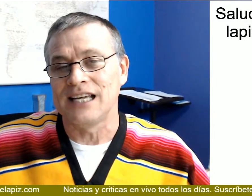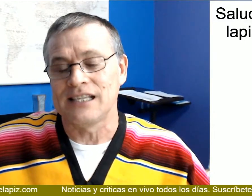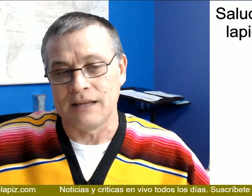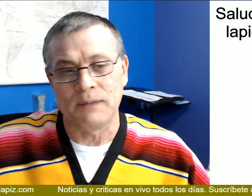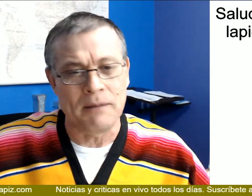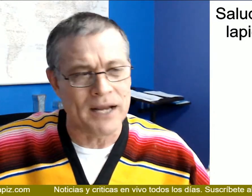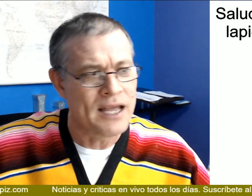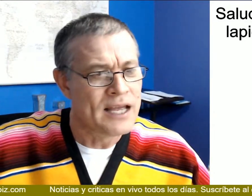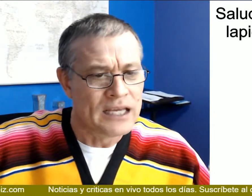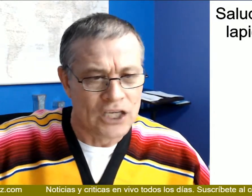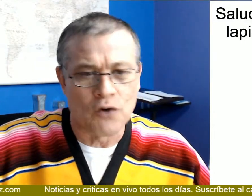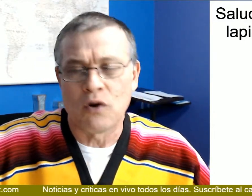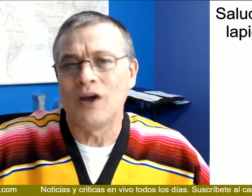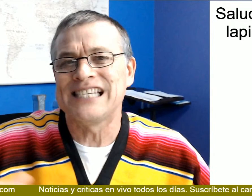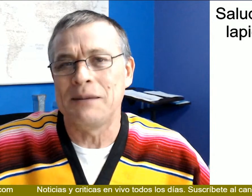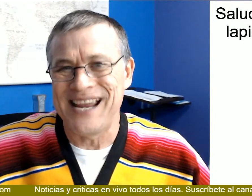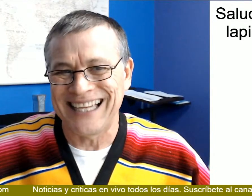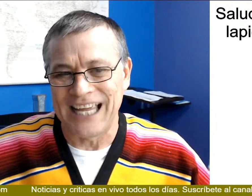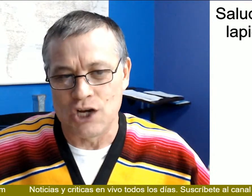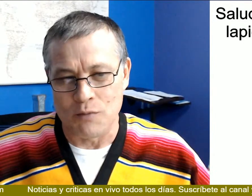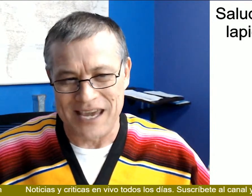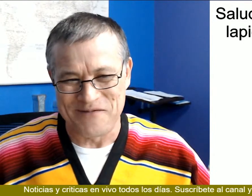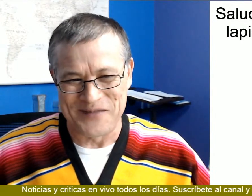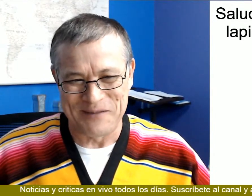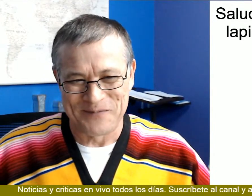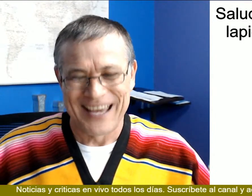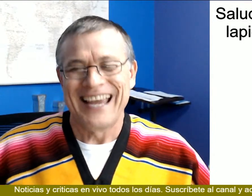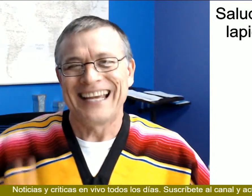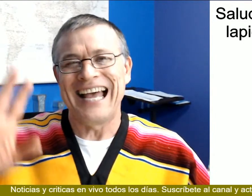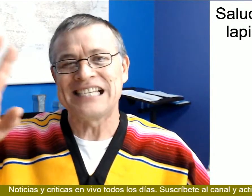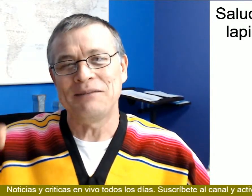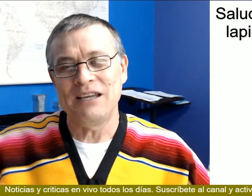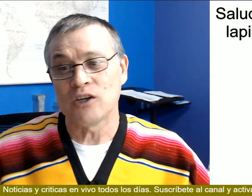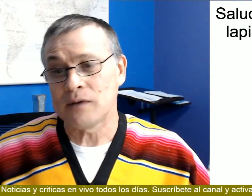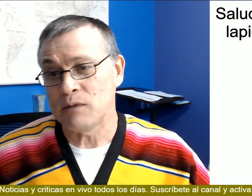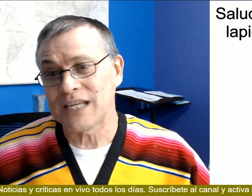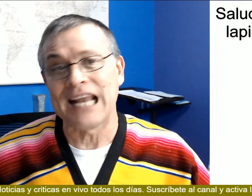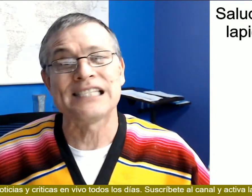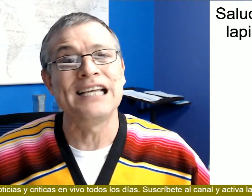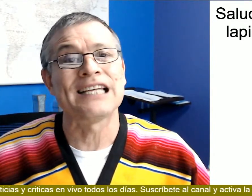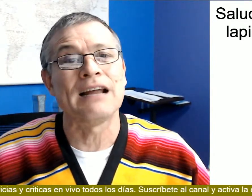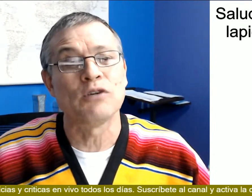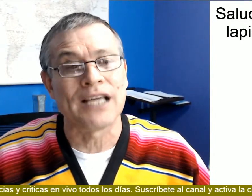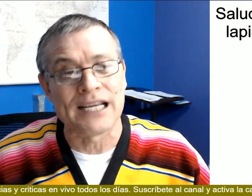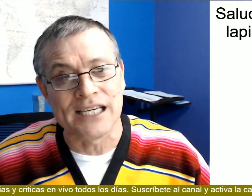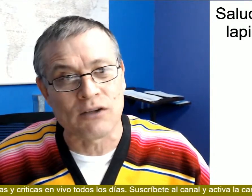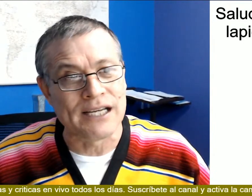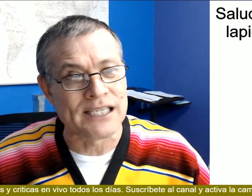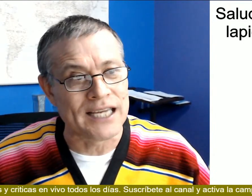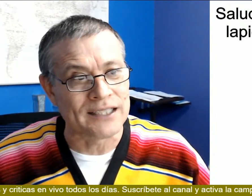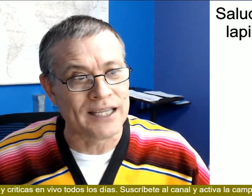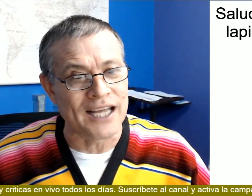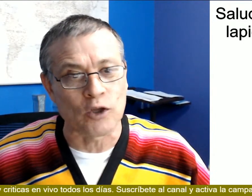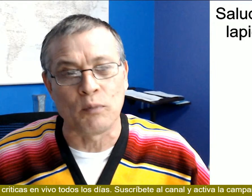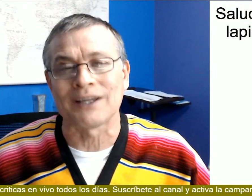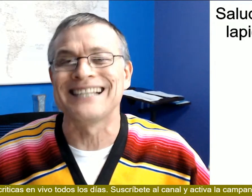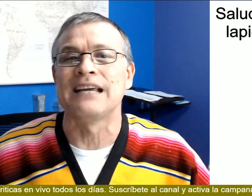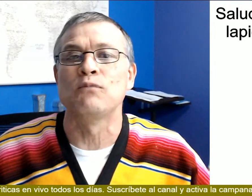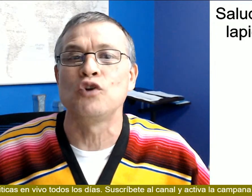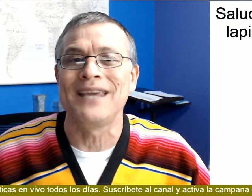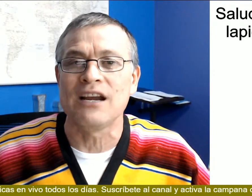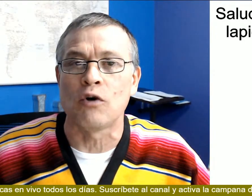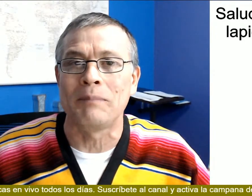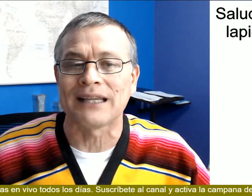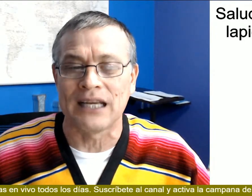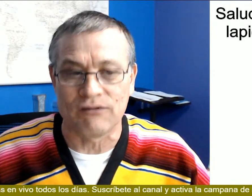el 16 de septiembre y como lo es el 20 de noviembre. Gracias, amigos. Nos vemos a las 6. Cerramos a las 6 con el siguiente directo. Pórtense